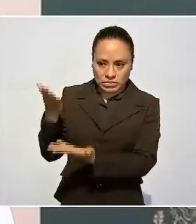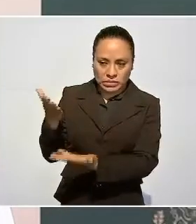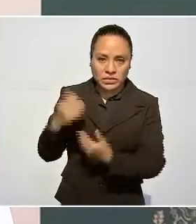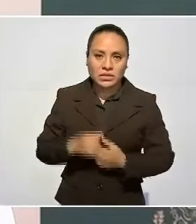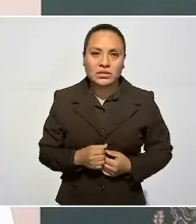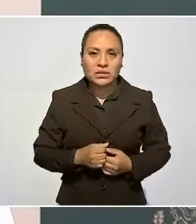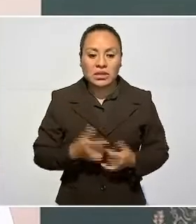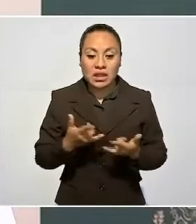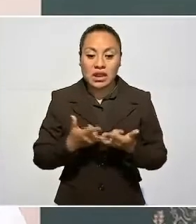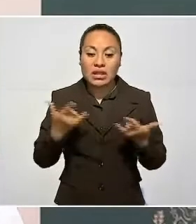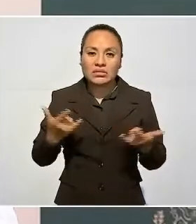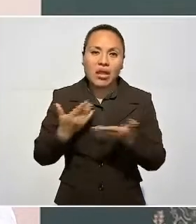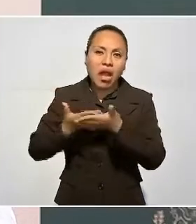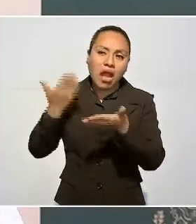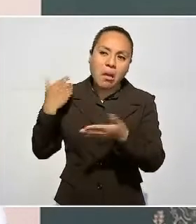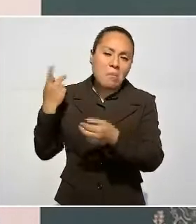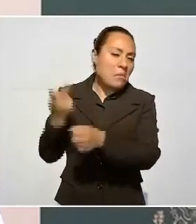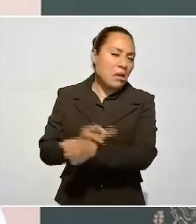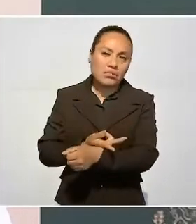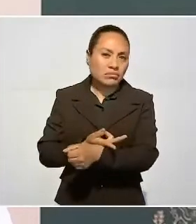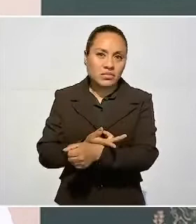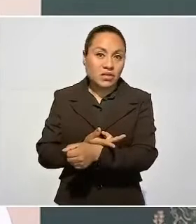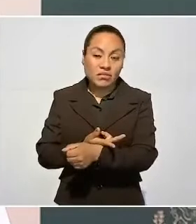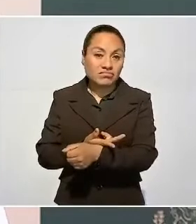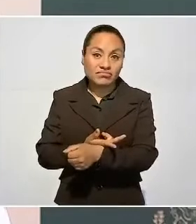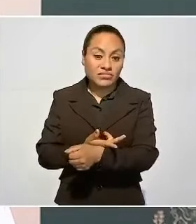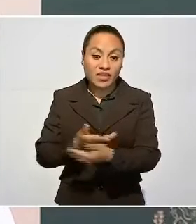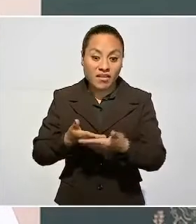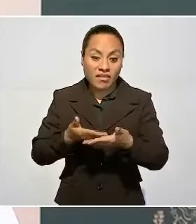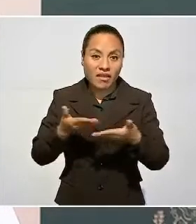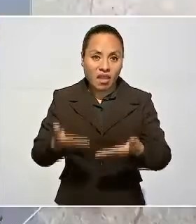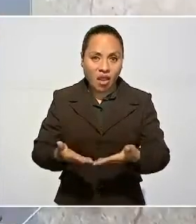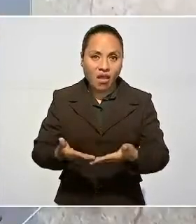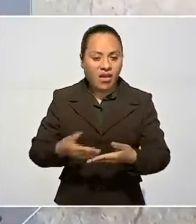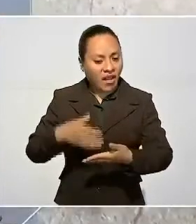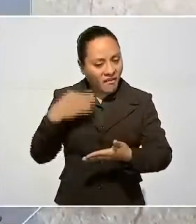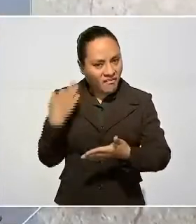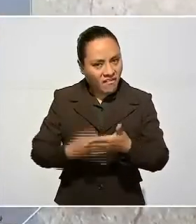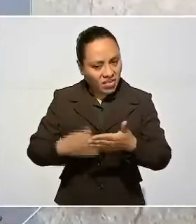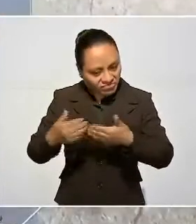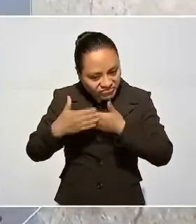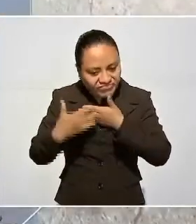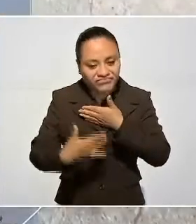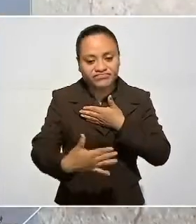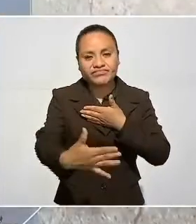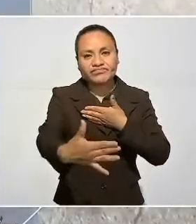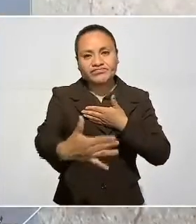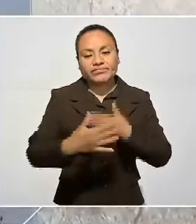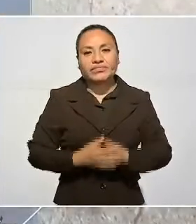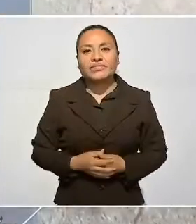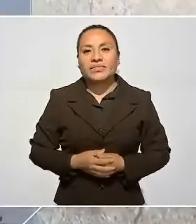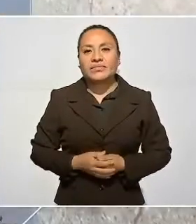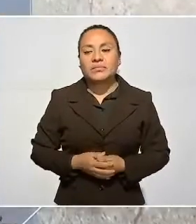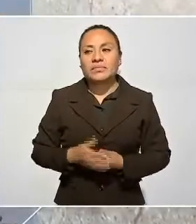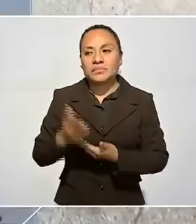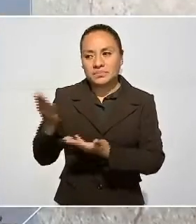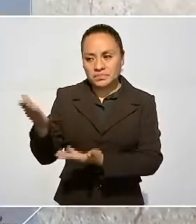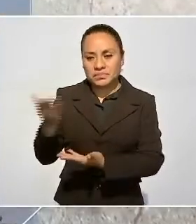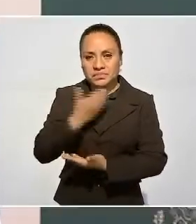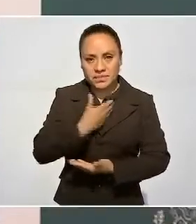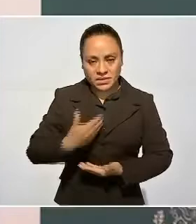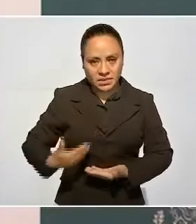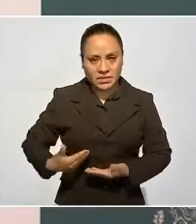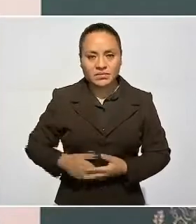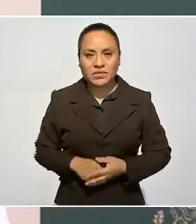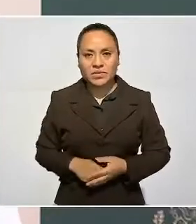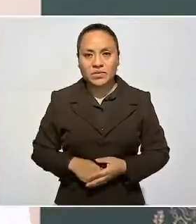historia pasada, sino en lo que está por escribirse. Señor presidente,